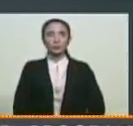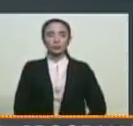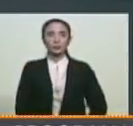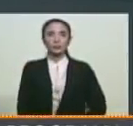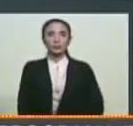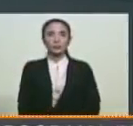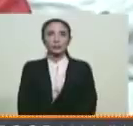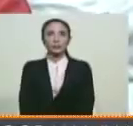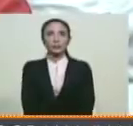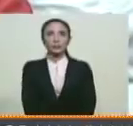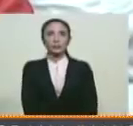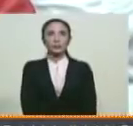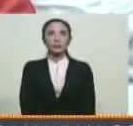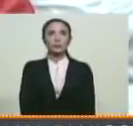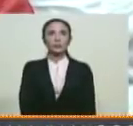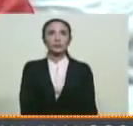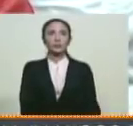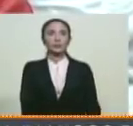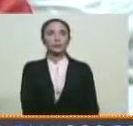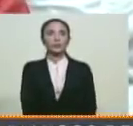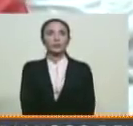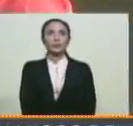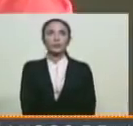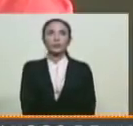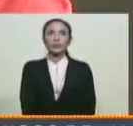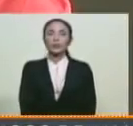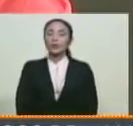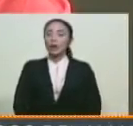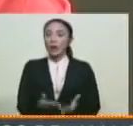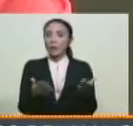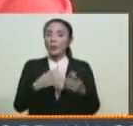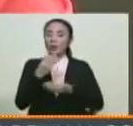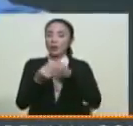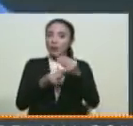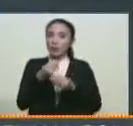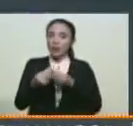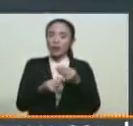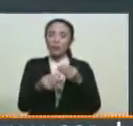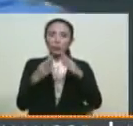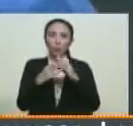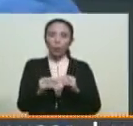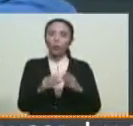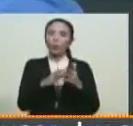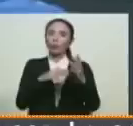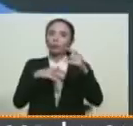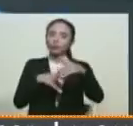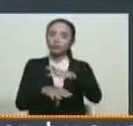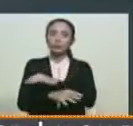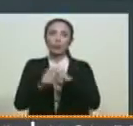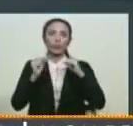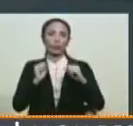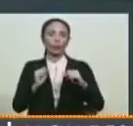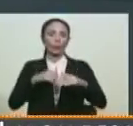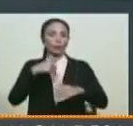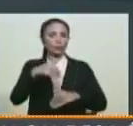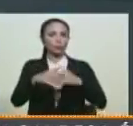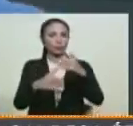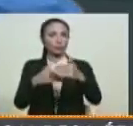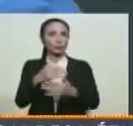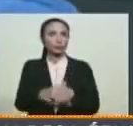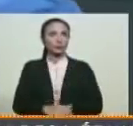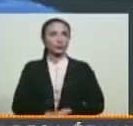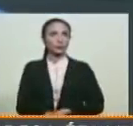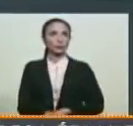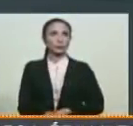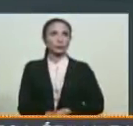movimiento Somos Venezuela, para que hagamos un ejercicio a tiempo. Nos pongamos en forma, a tiempo,